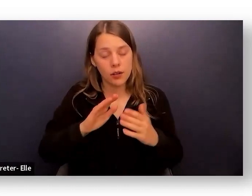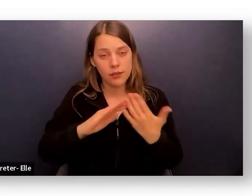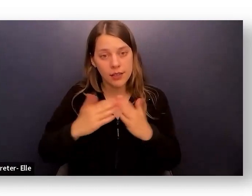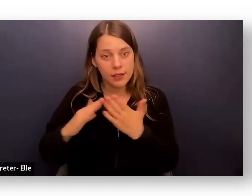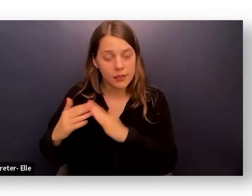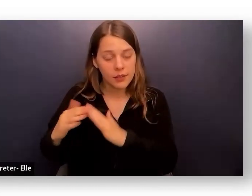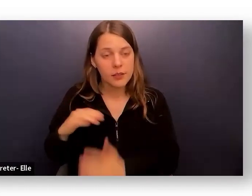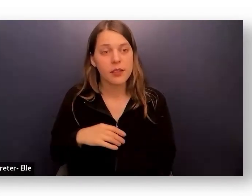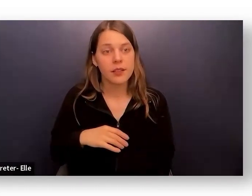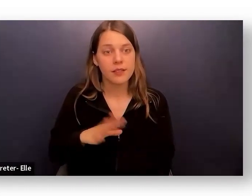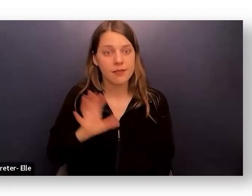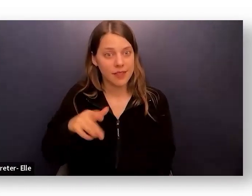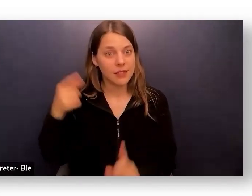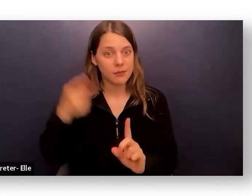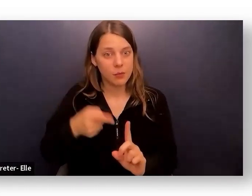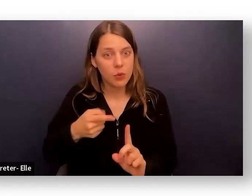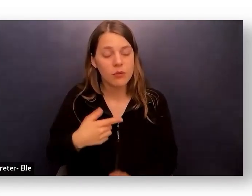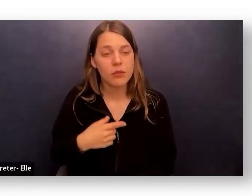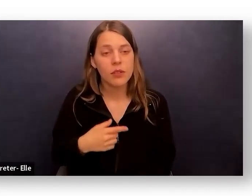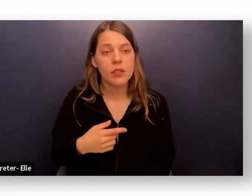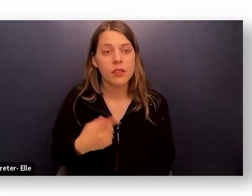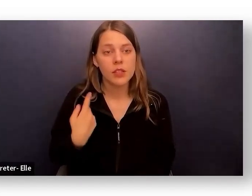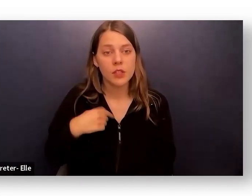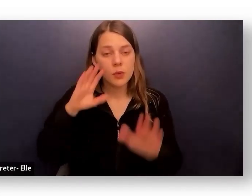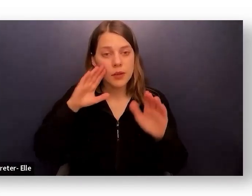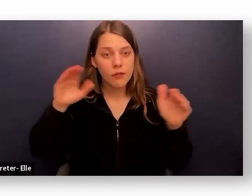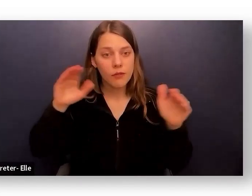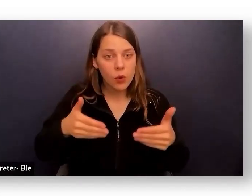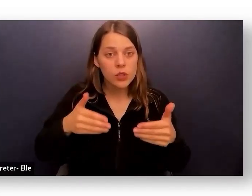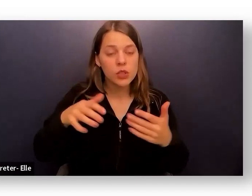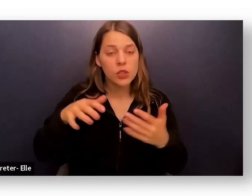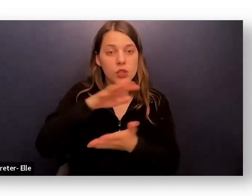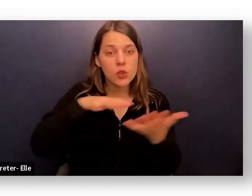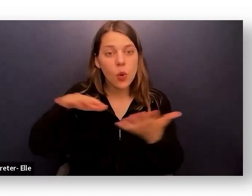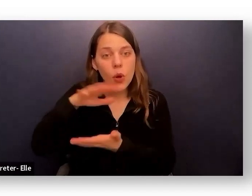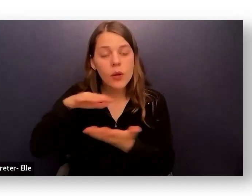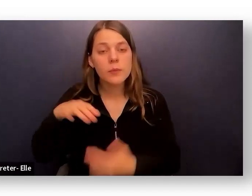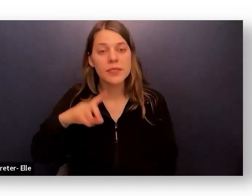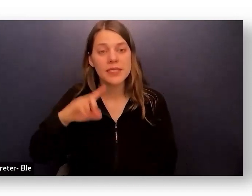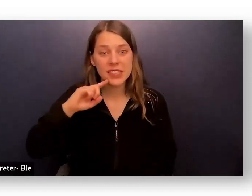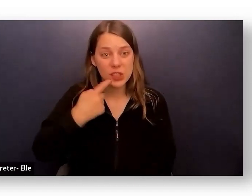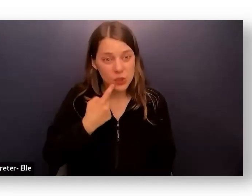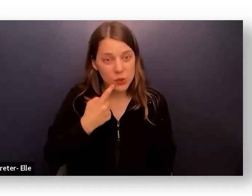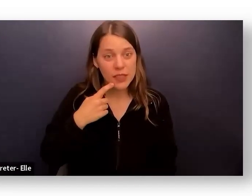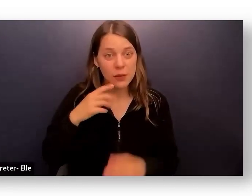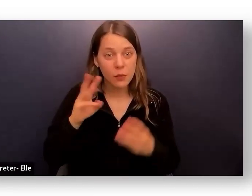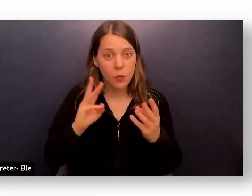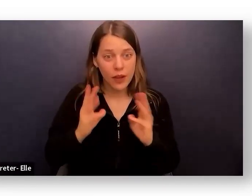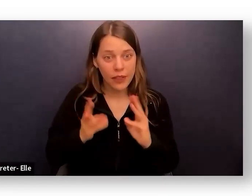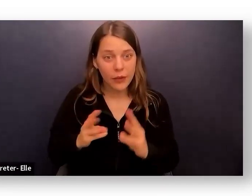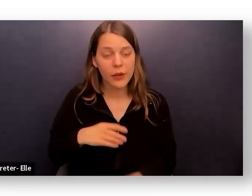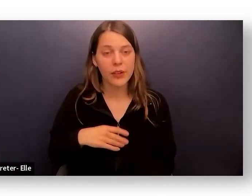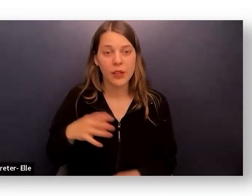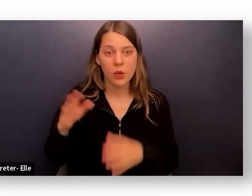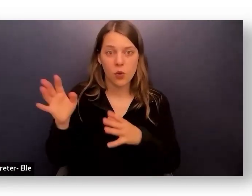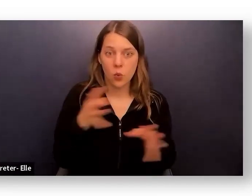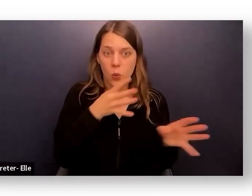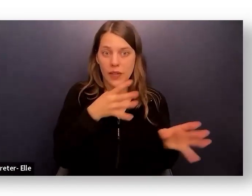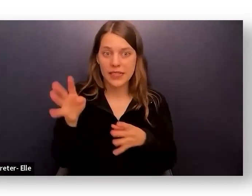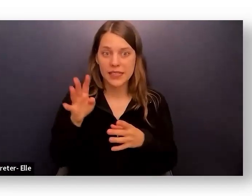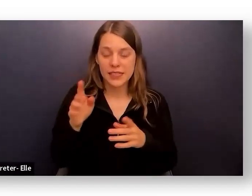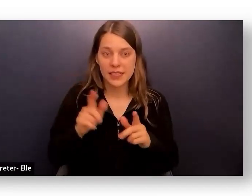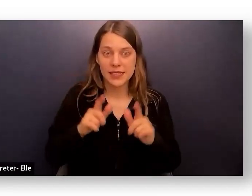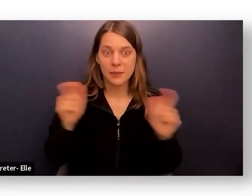nuestro suministro, nosotros estamos monitoreando su clima. En el invierno estamos enfocándonos en tormentas, en el